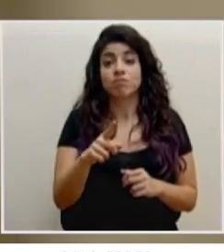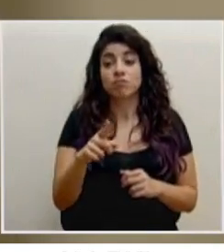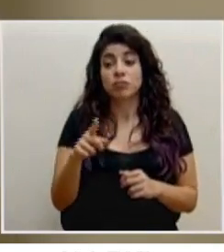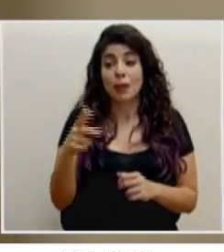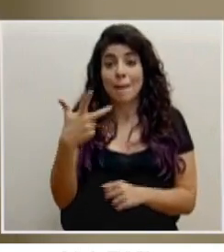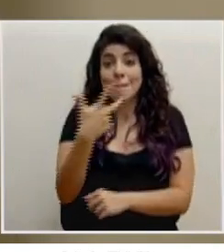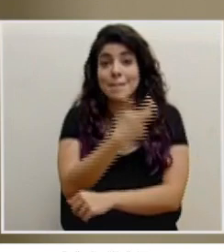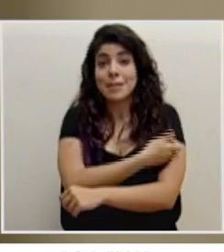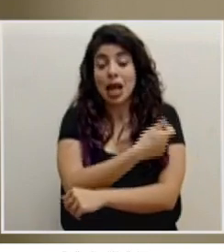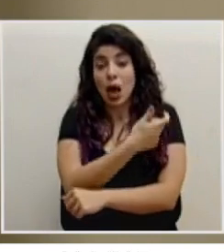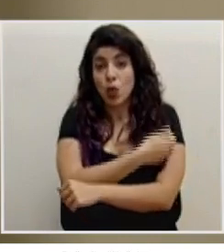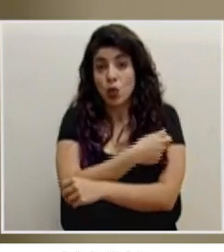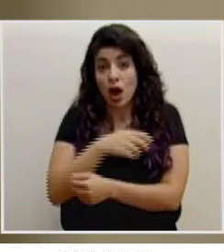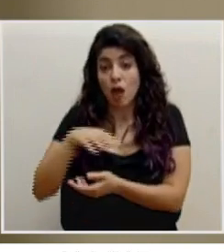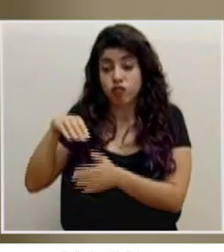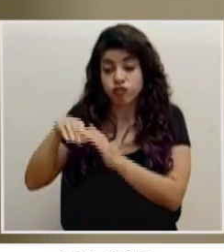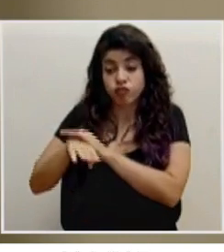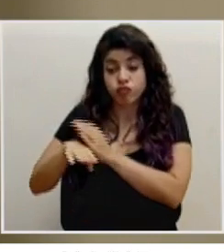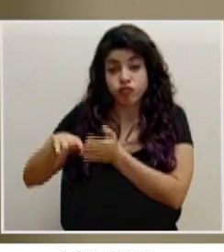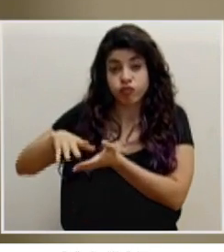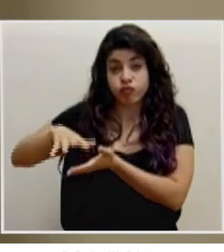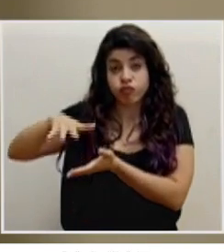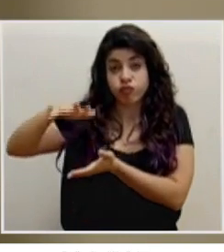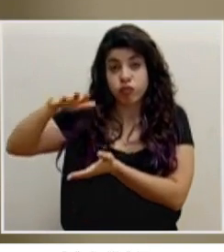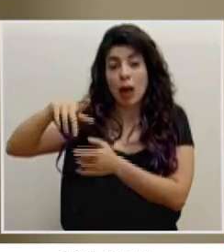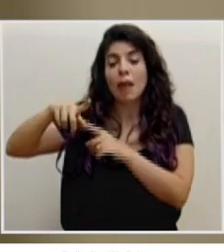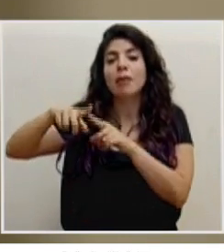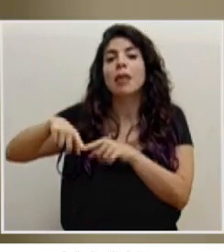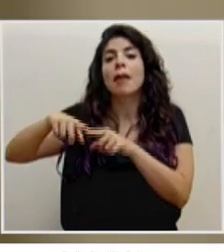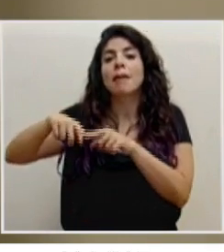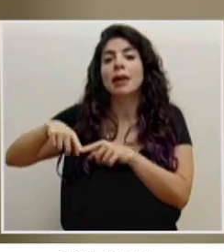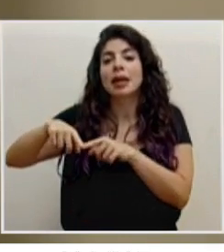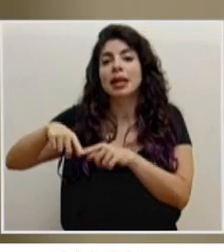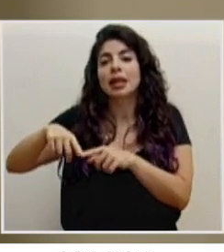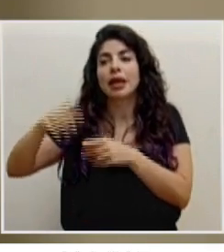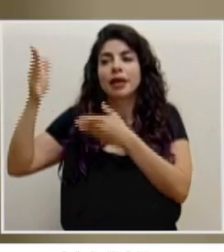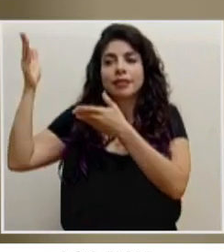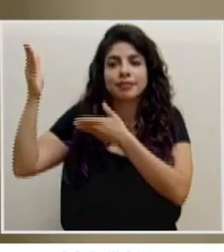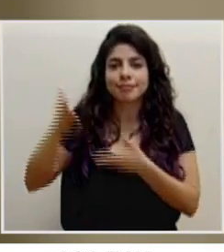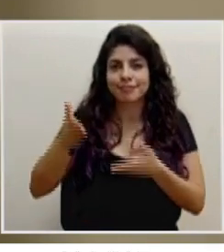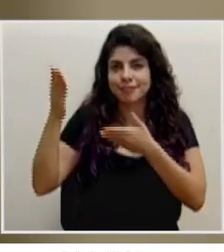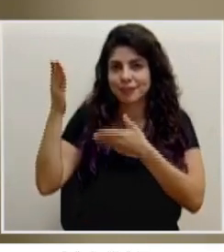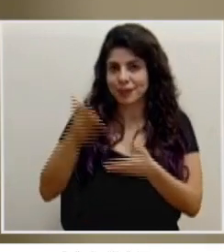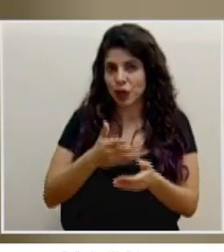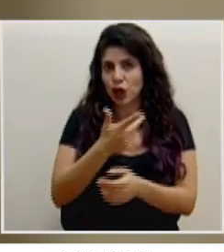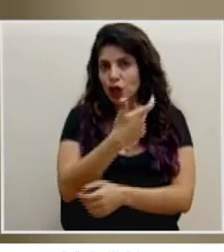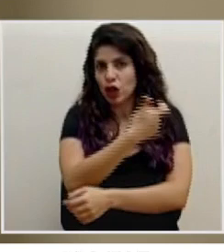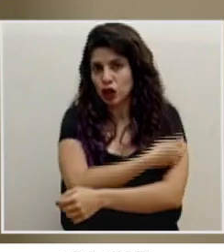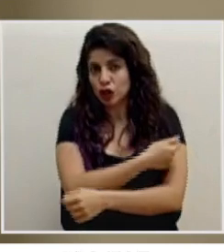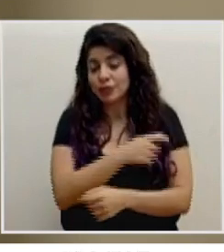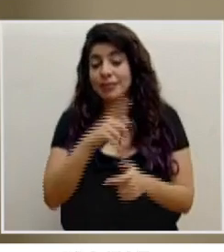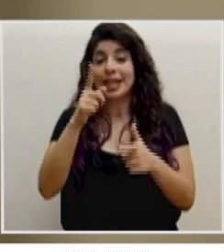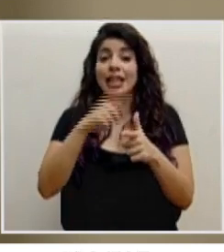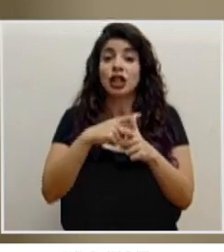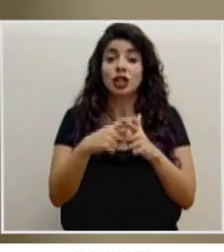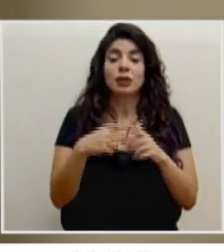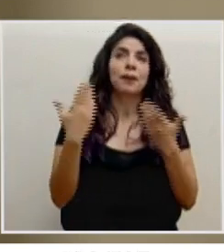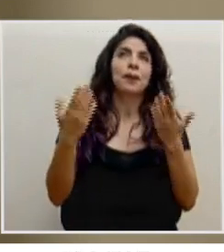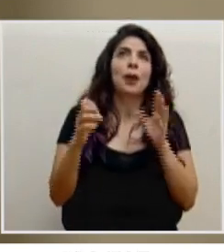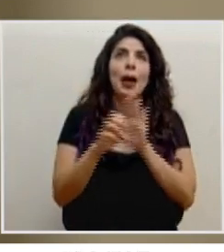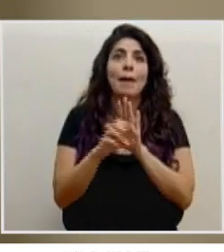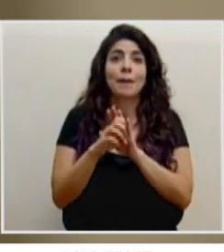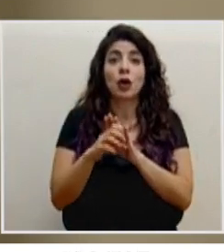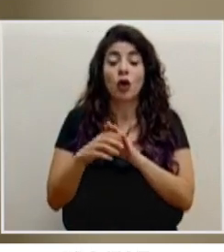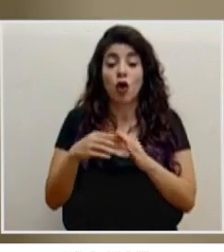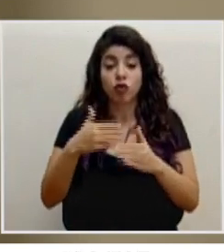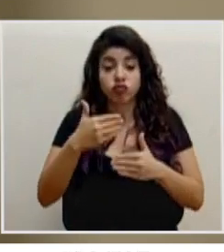de la vacunación, el stock de vacunación corresponde de acuerdo al comportamiento como se van recibiendo las dosis. Entonces, conforme, por ejemplo, hemos